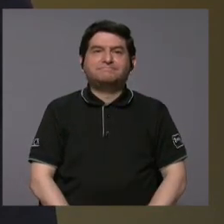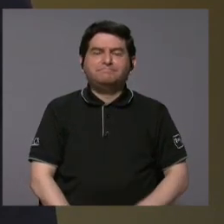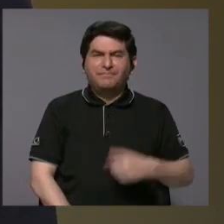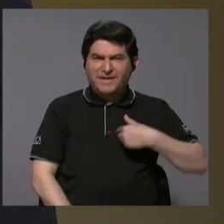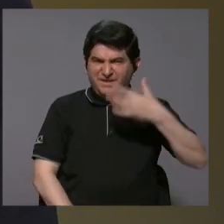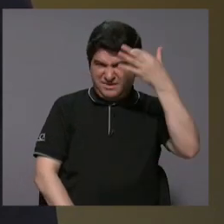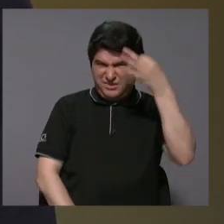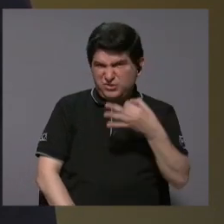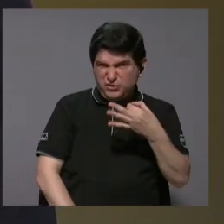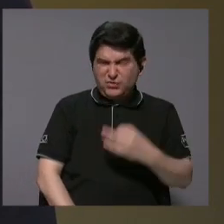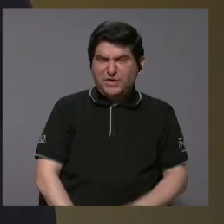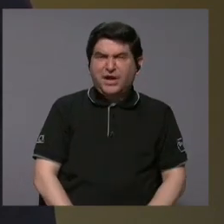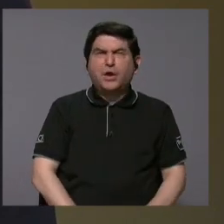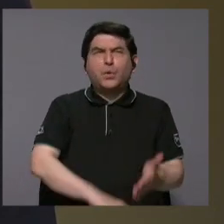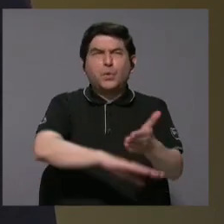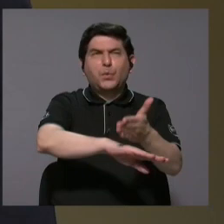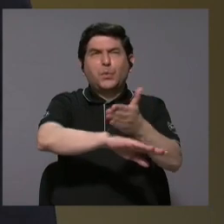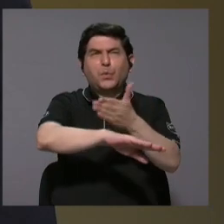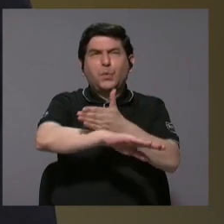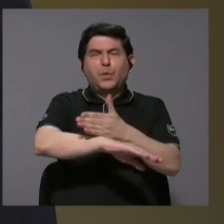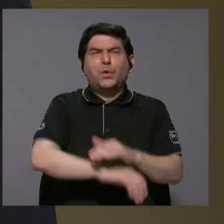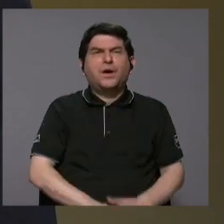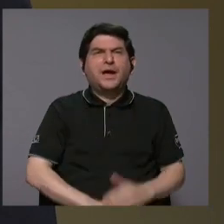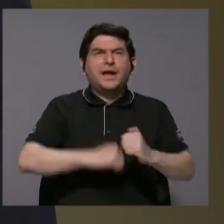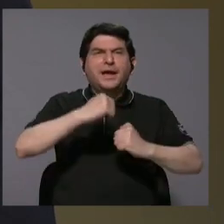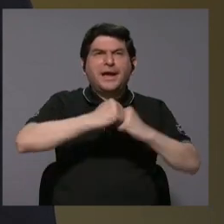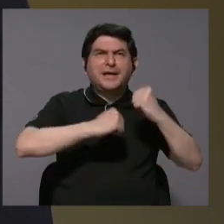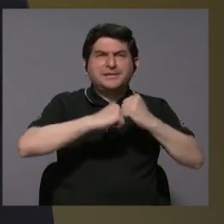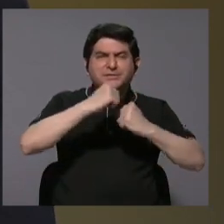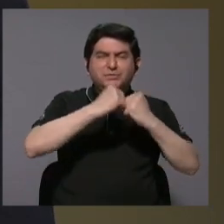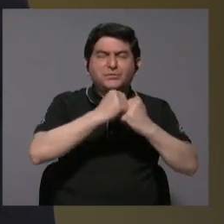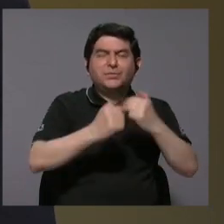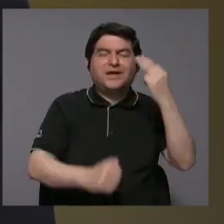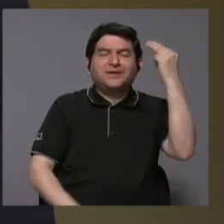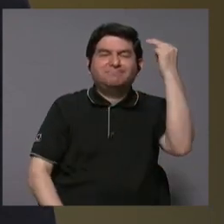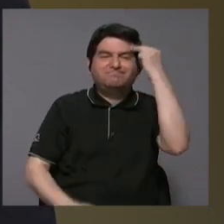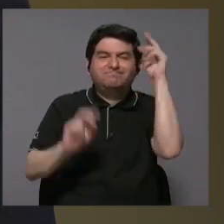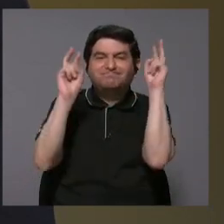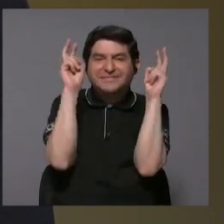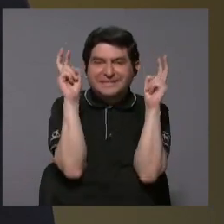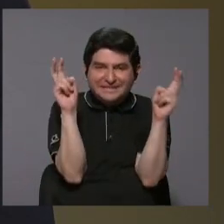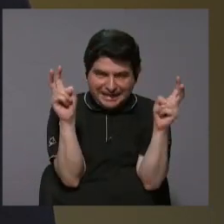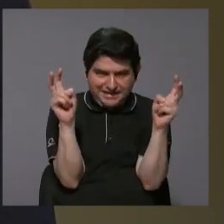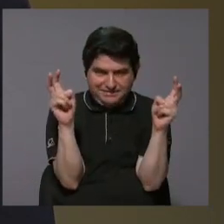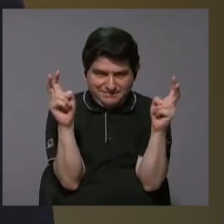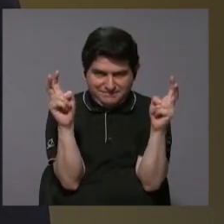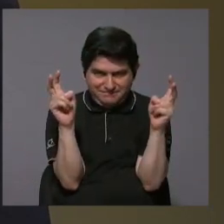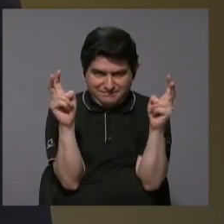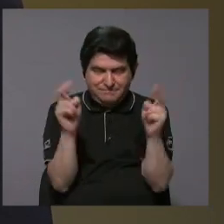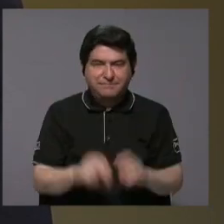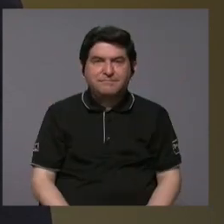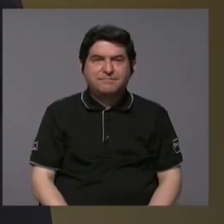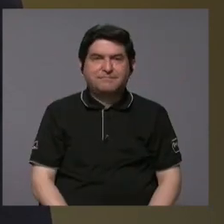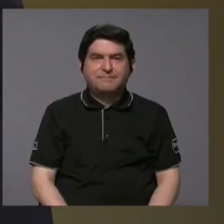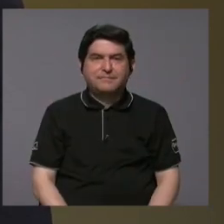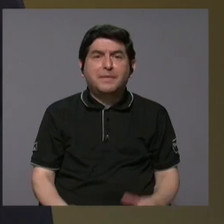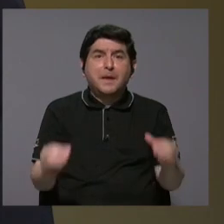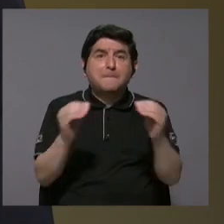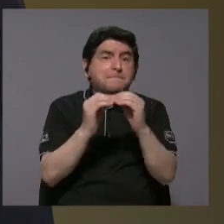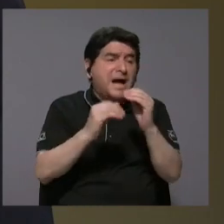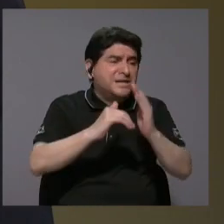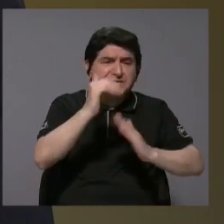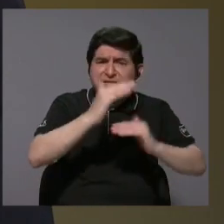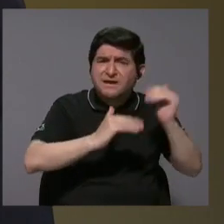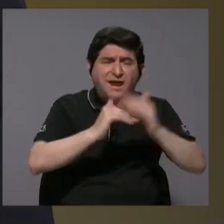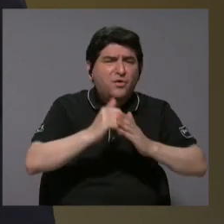en realidad se está avanzando en crear una infraestructura mental, diría yo, más allá de las